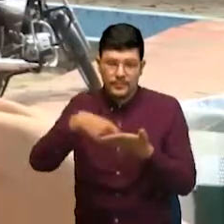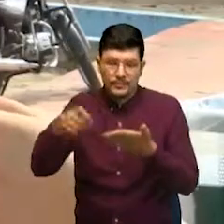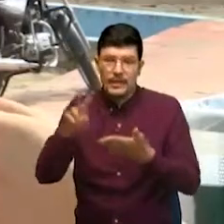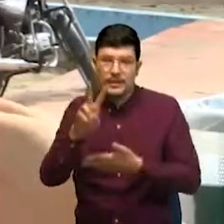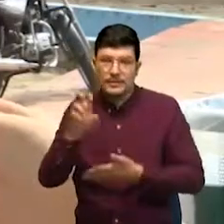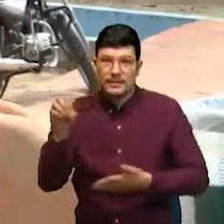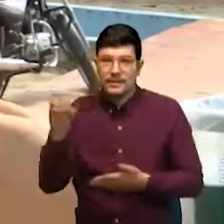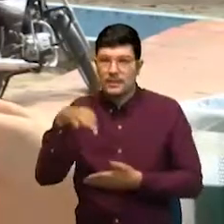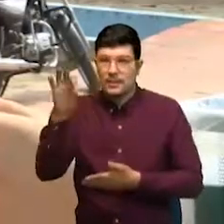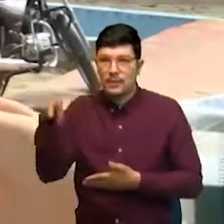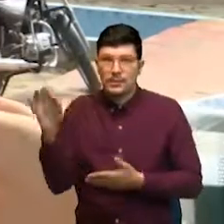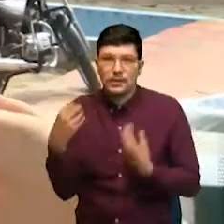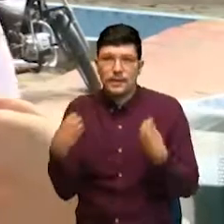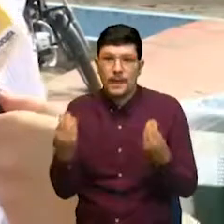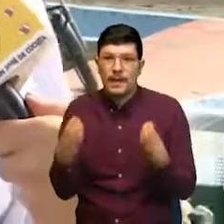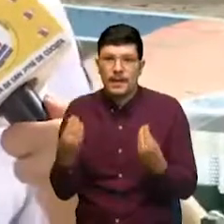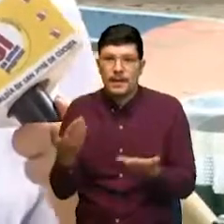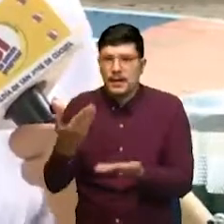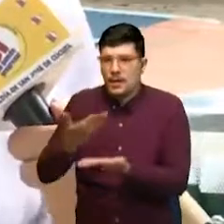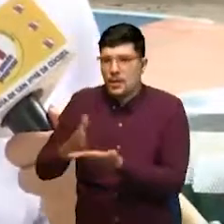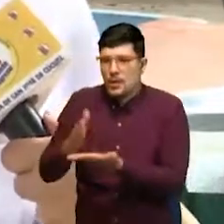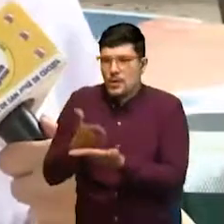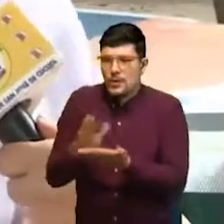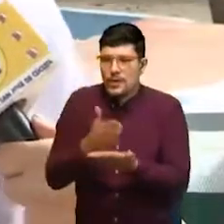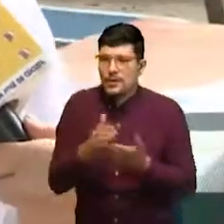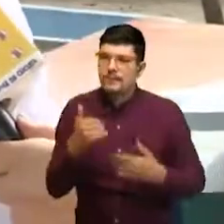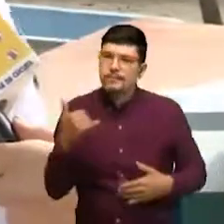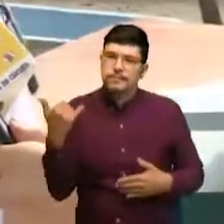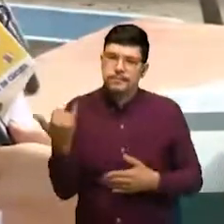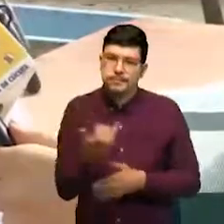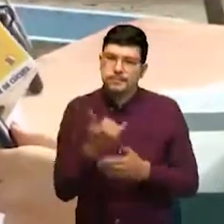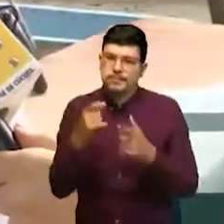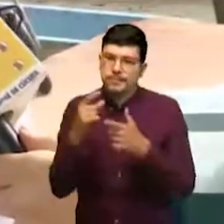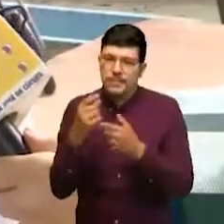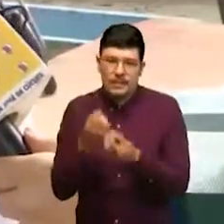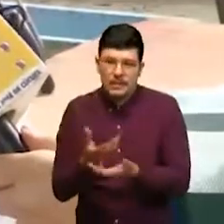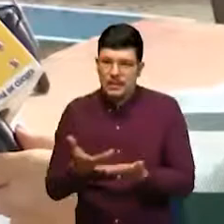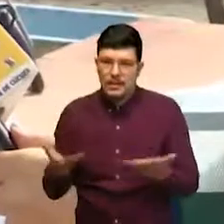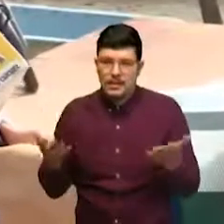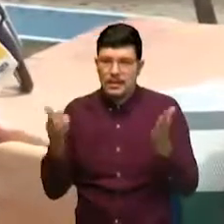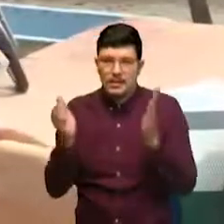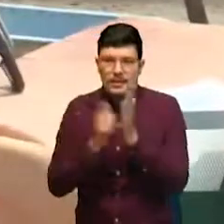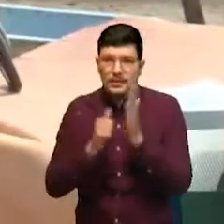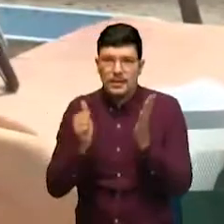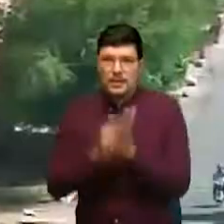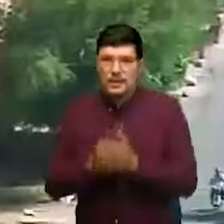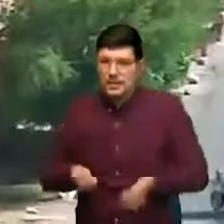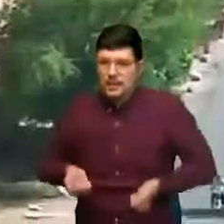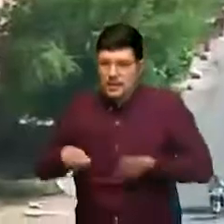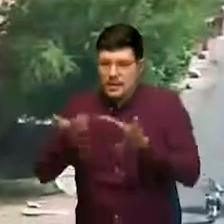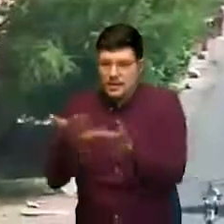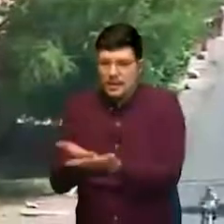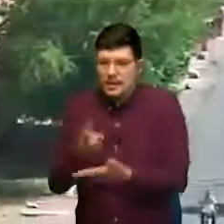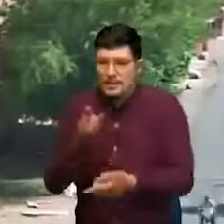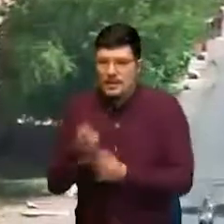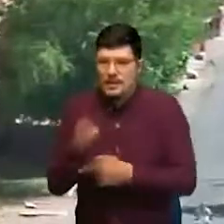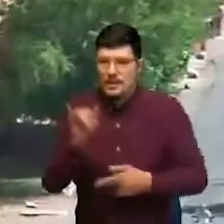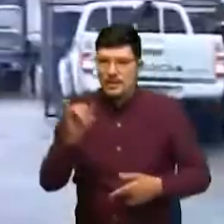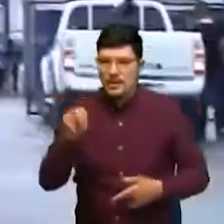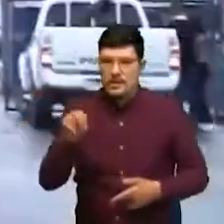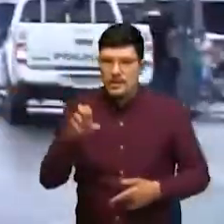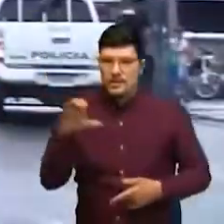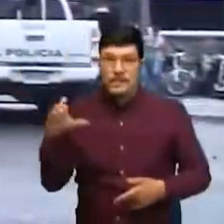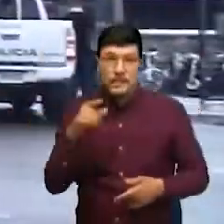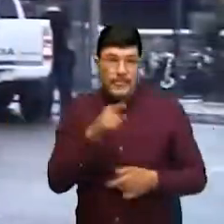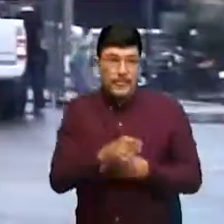que es para que para comprar esos artículos esos elementos que quede o entregárselo al inpec y el alcalde de la ciudad ha